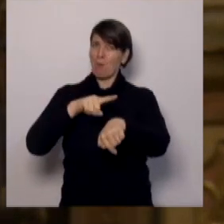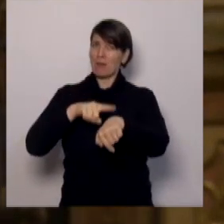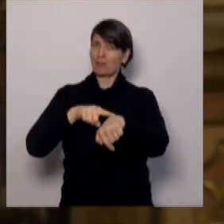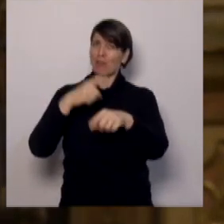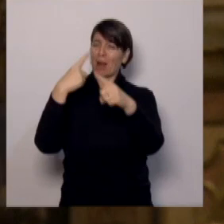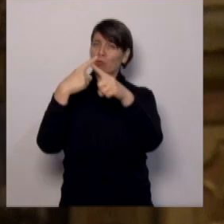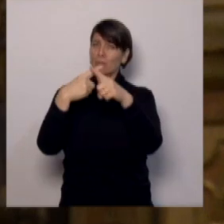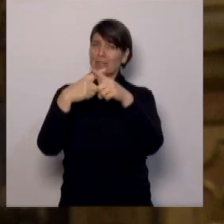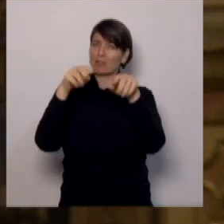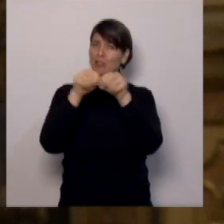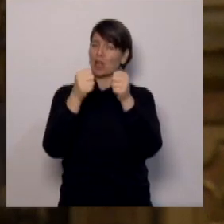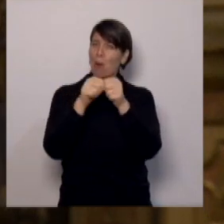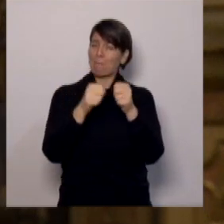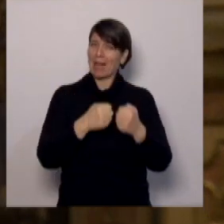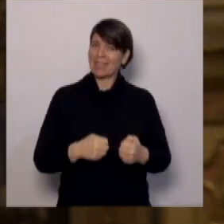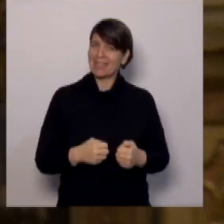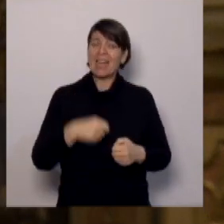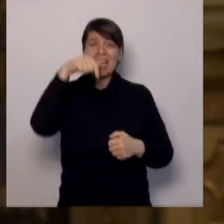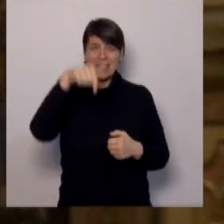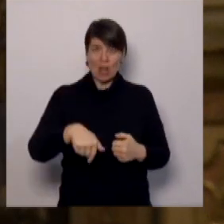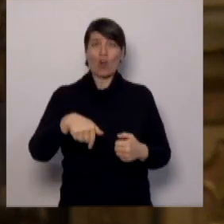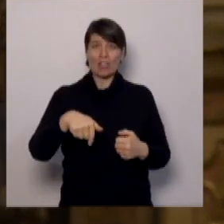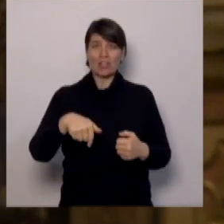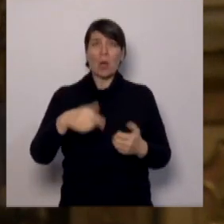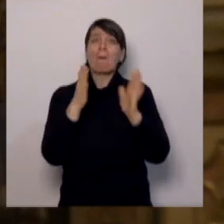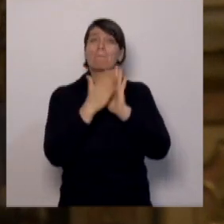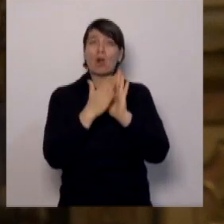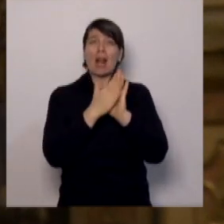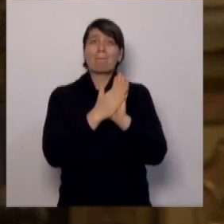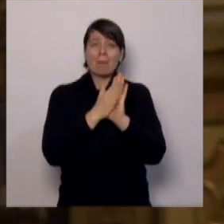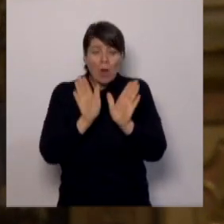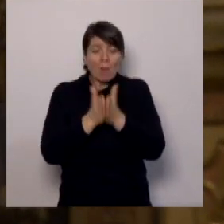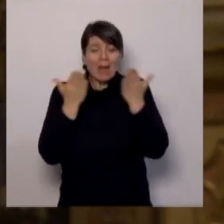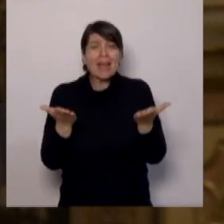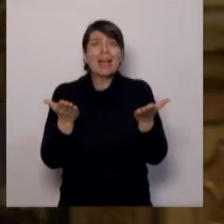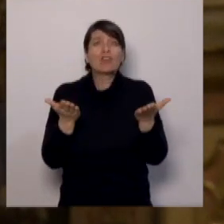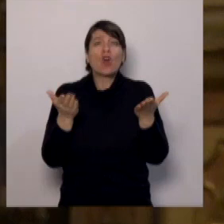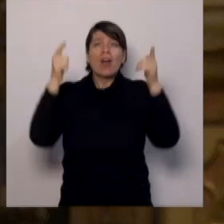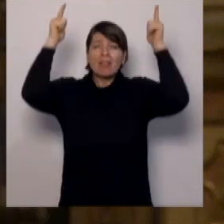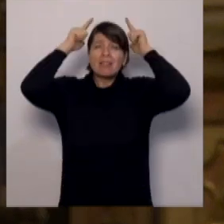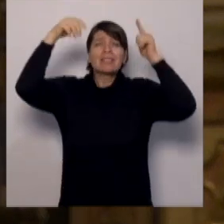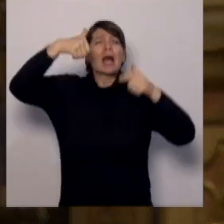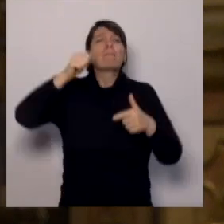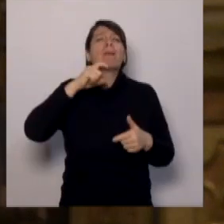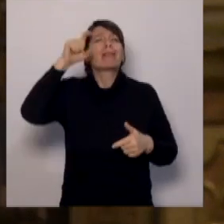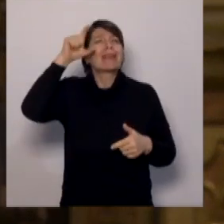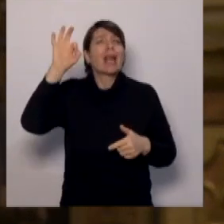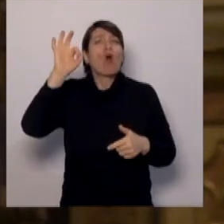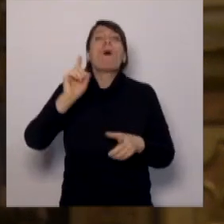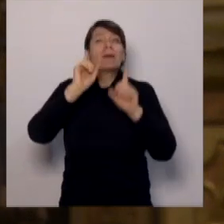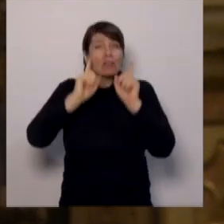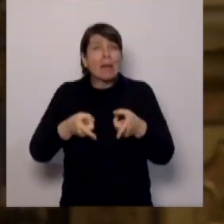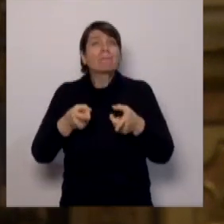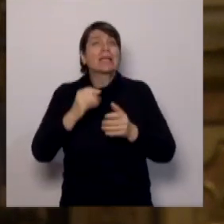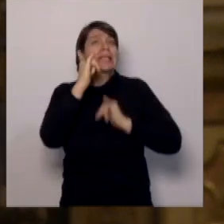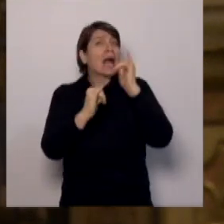episodio de la multiplicación de los panes que hoy nosotros proclamamos en el Evangelio de San Mateo, pero que